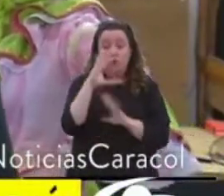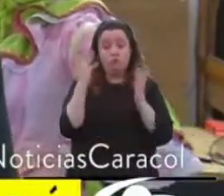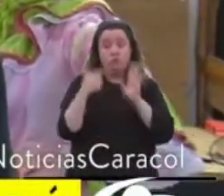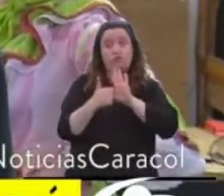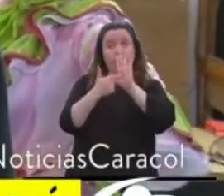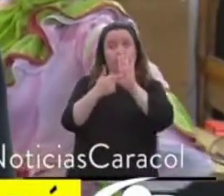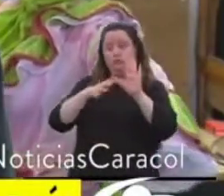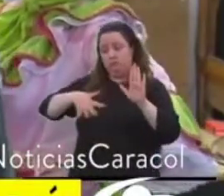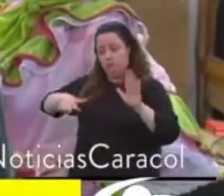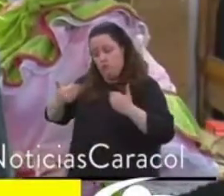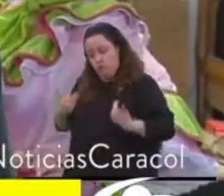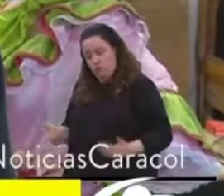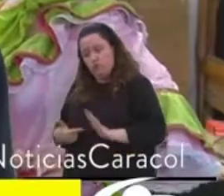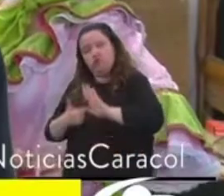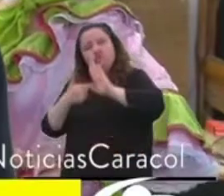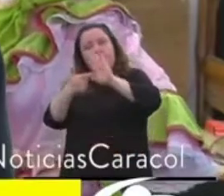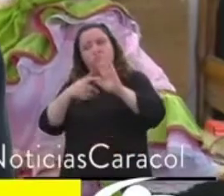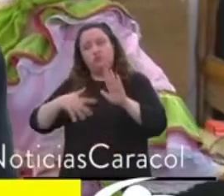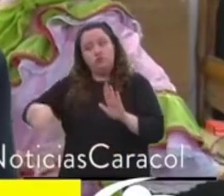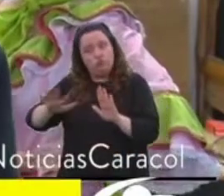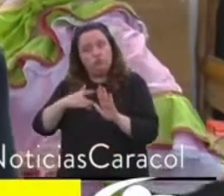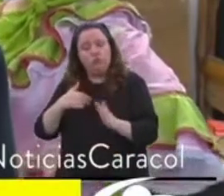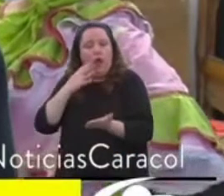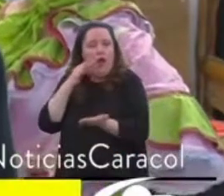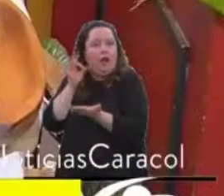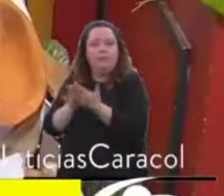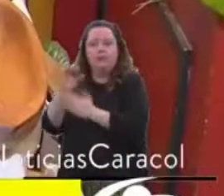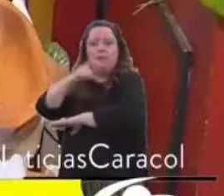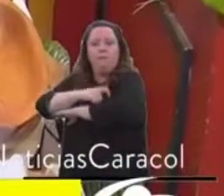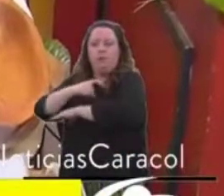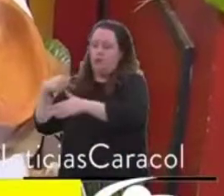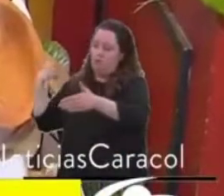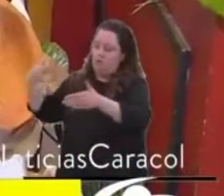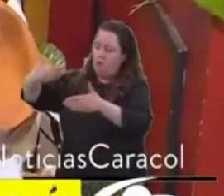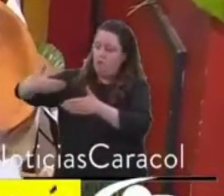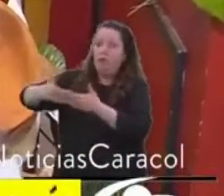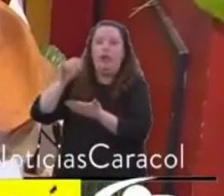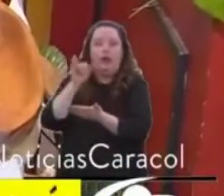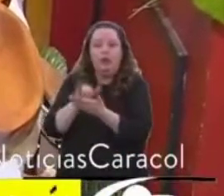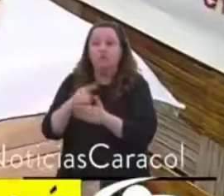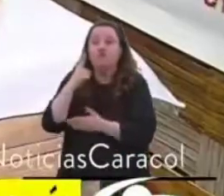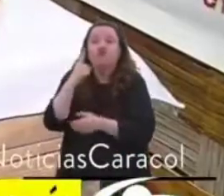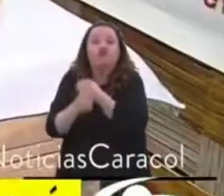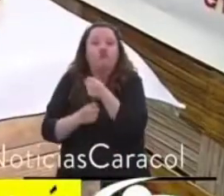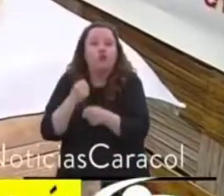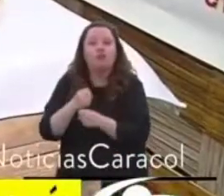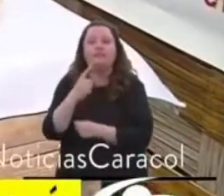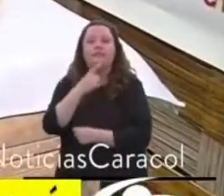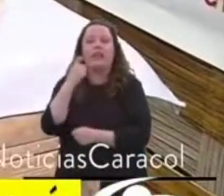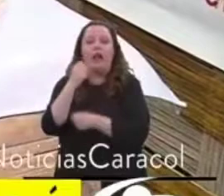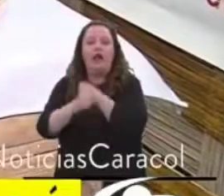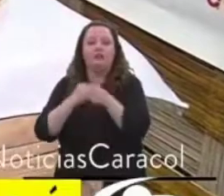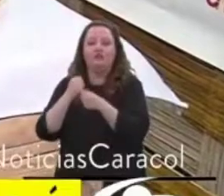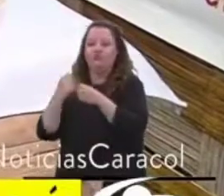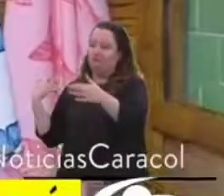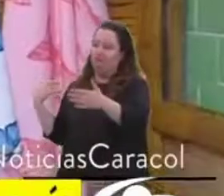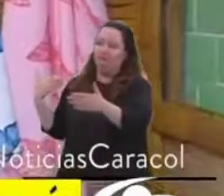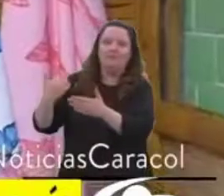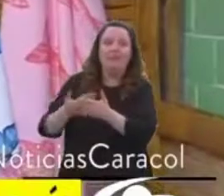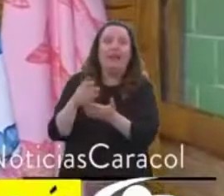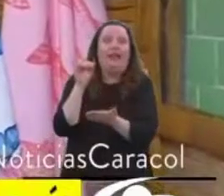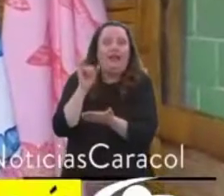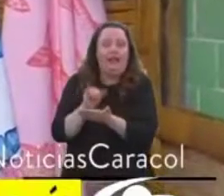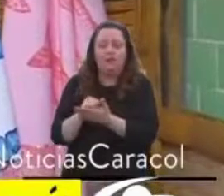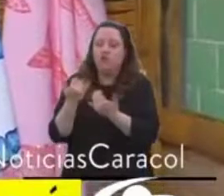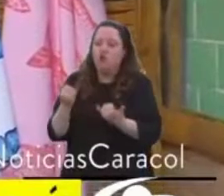entero quiénes somos. Barranca Bermeja ha sido la capital petrolera, estamos cumpliendo el próximo año 100 años de existencia y hoy